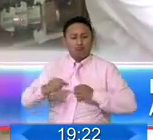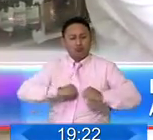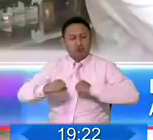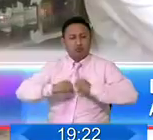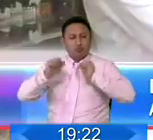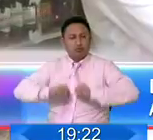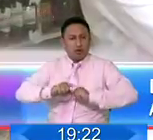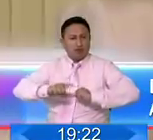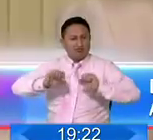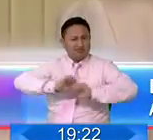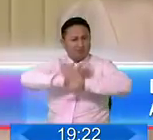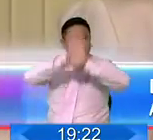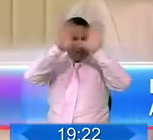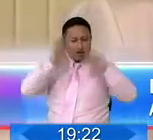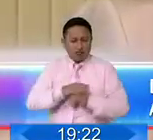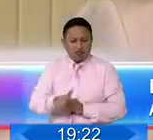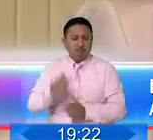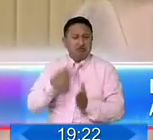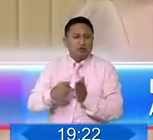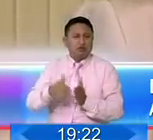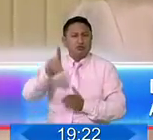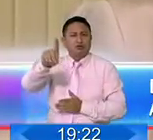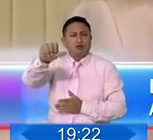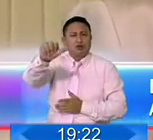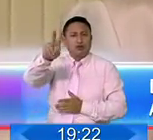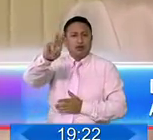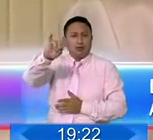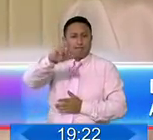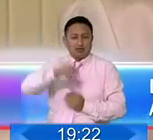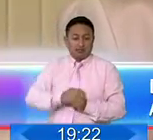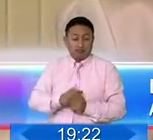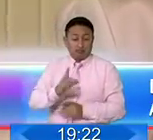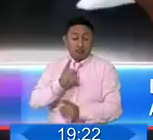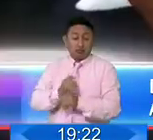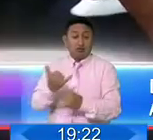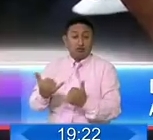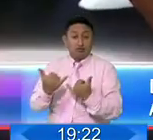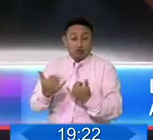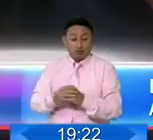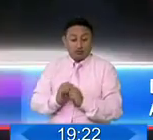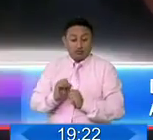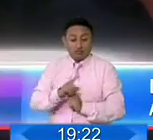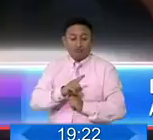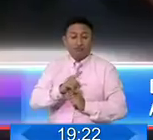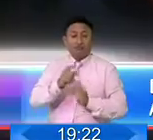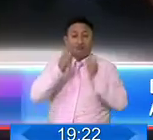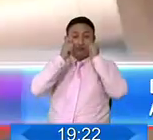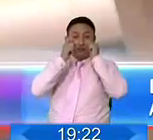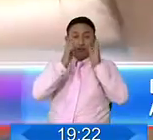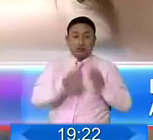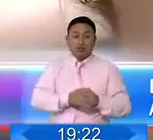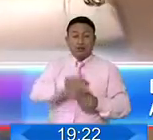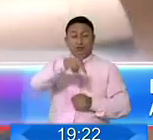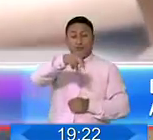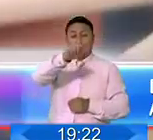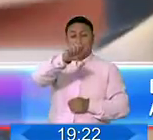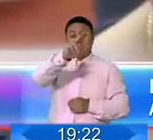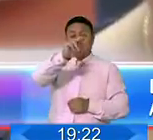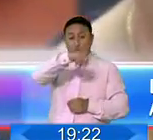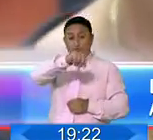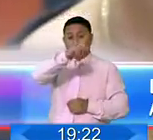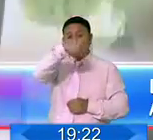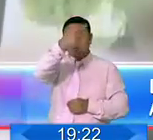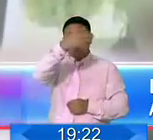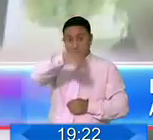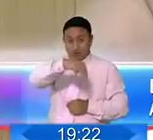esclarecer el caso y saber qué pasó con David. Es por ello que tienen previsto mantener una reunión con el fiscal general Paul Reina este